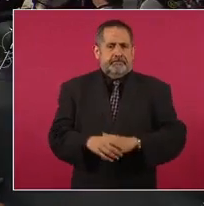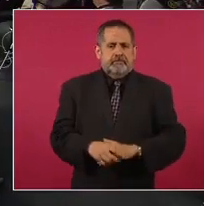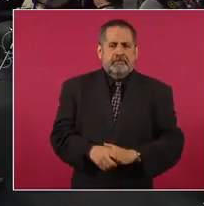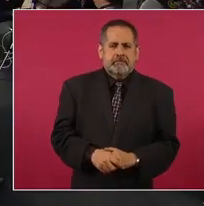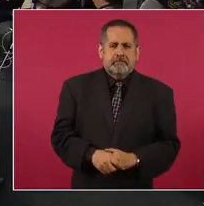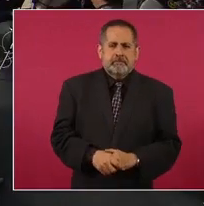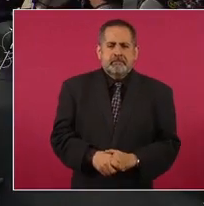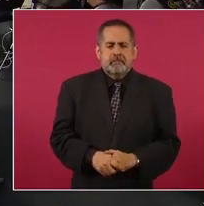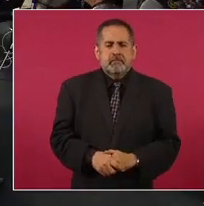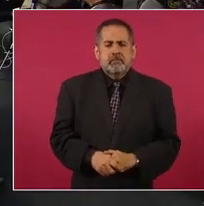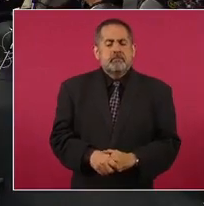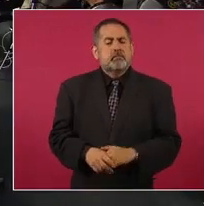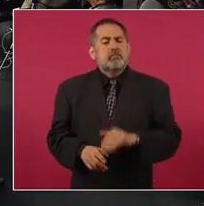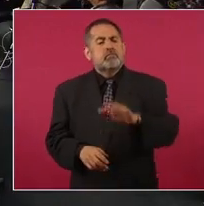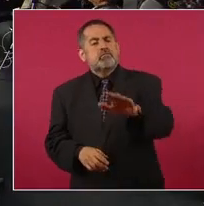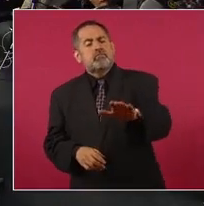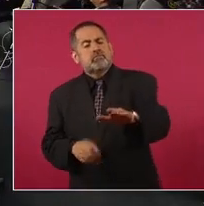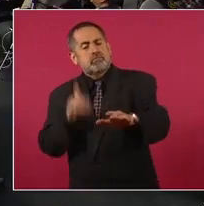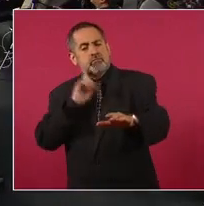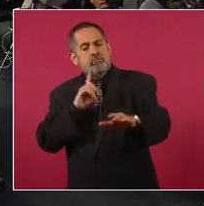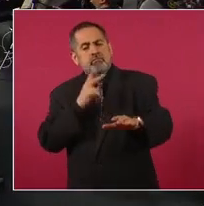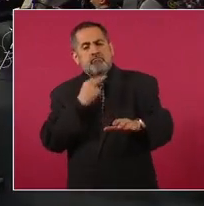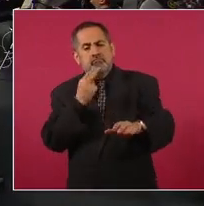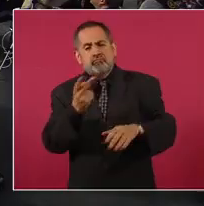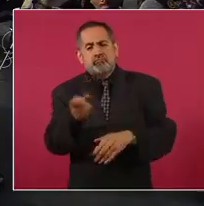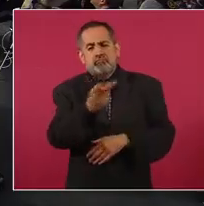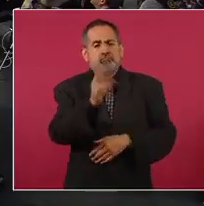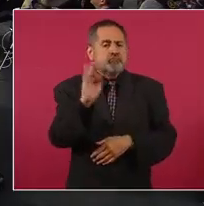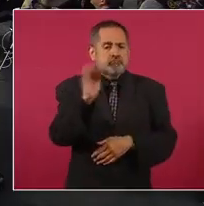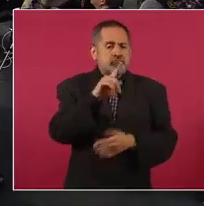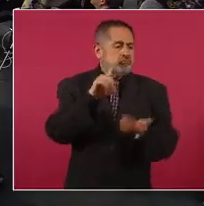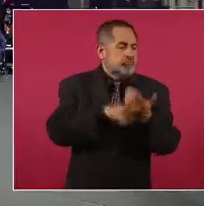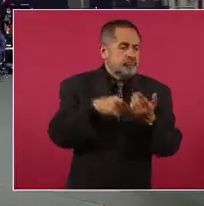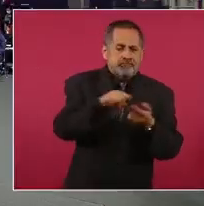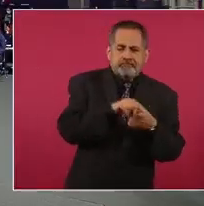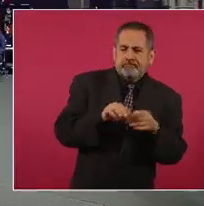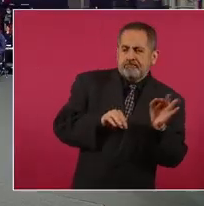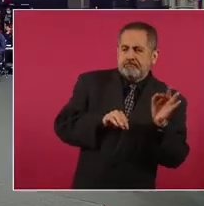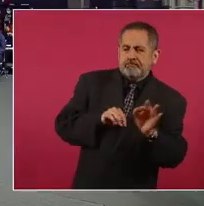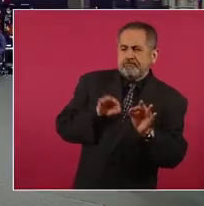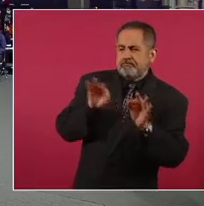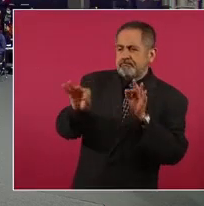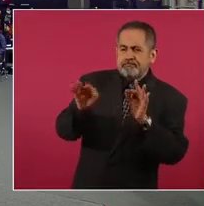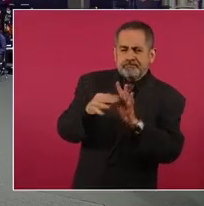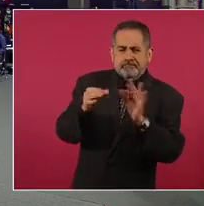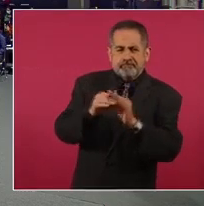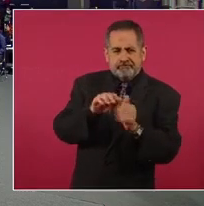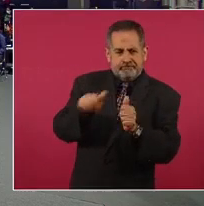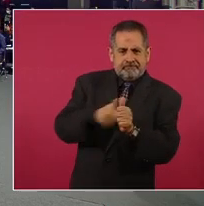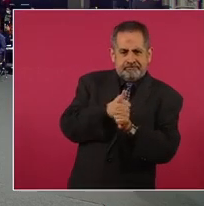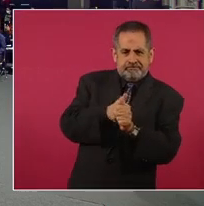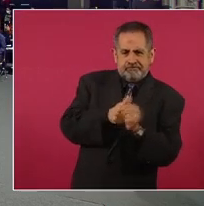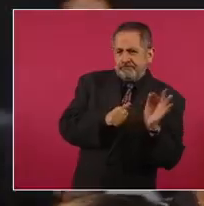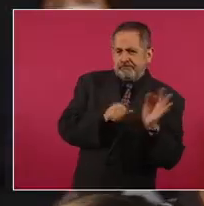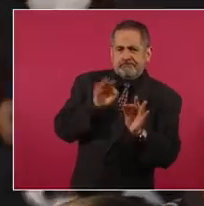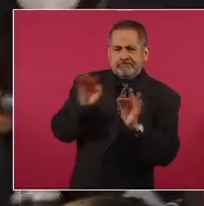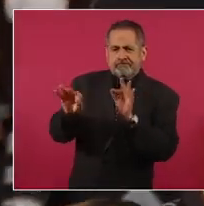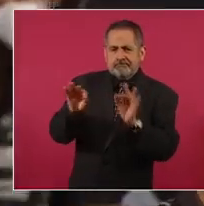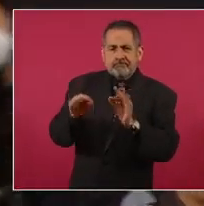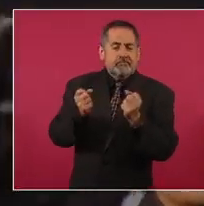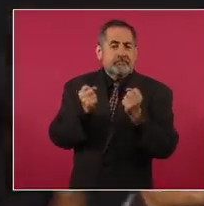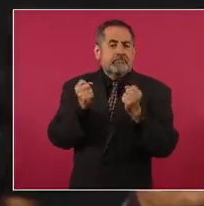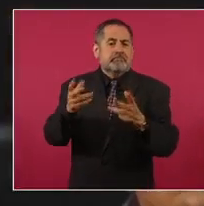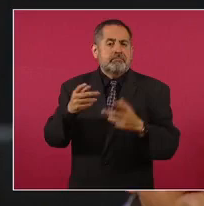basta. Y estas voces que comenta que podrían estar crispando, digamos, podrían estar detrás porque se ve el incremento de